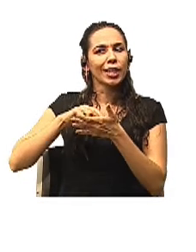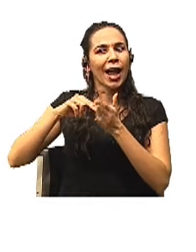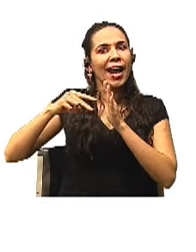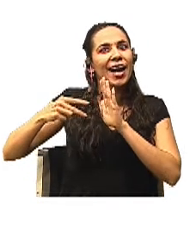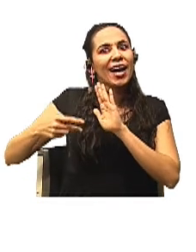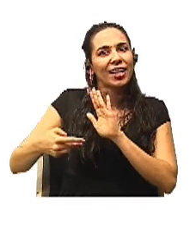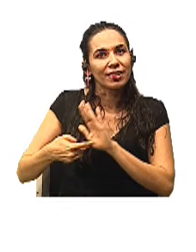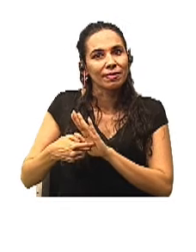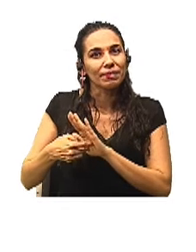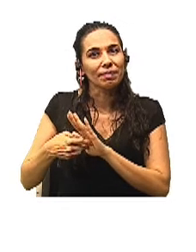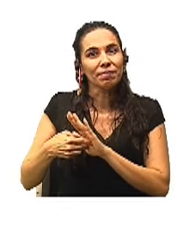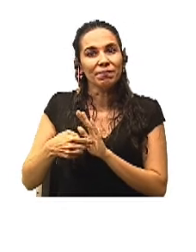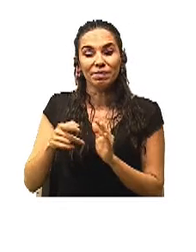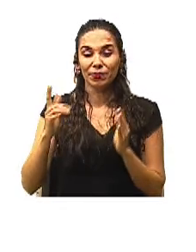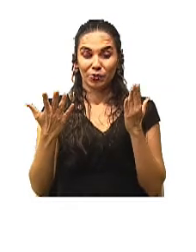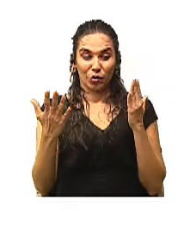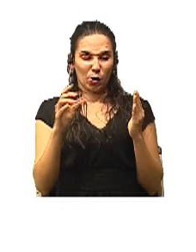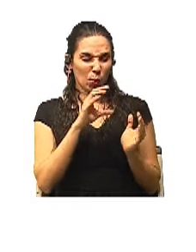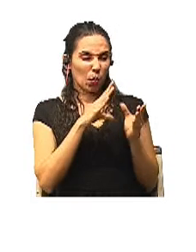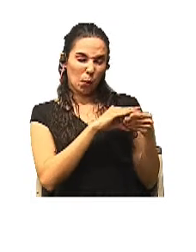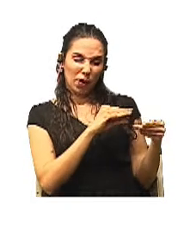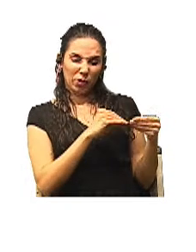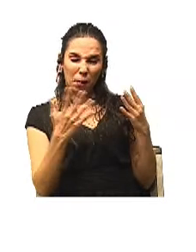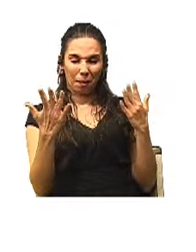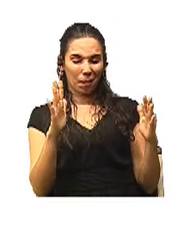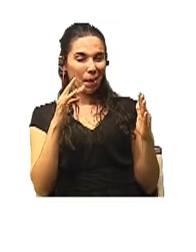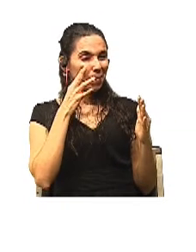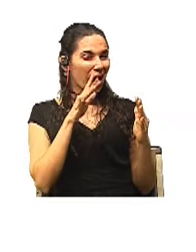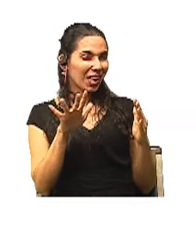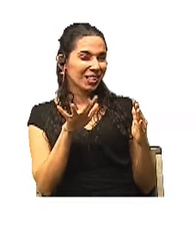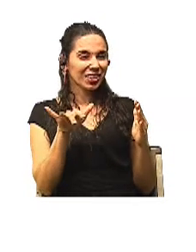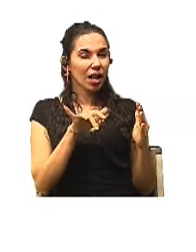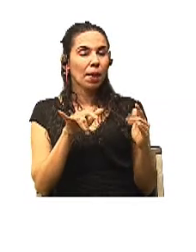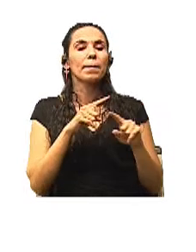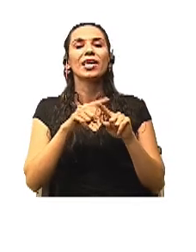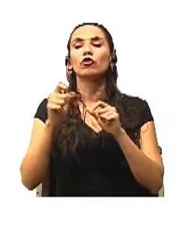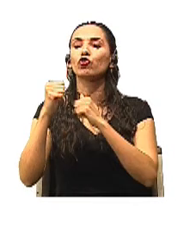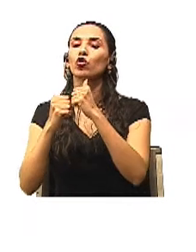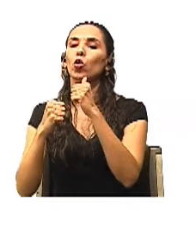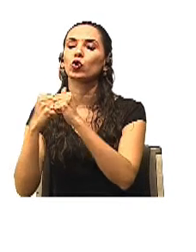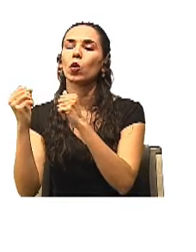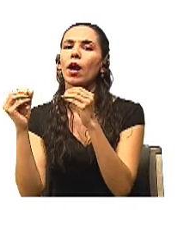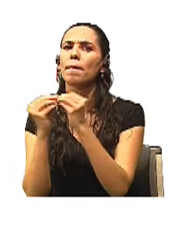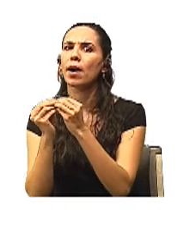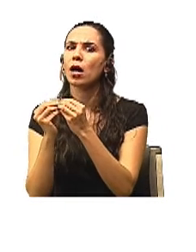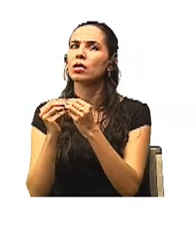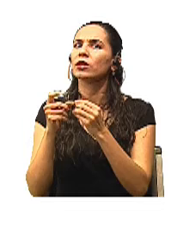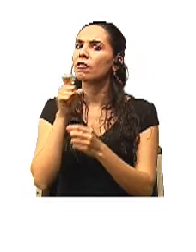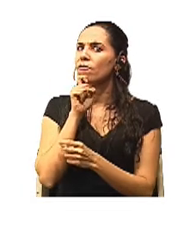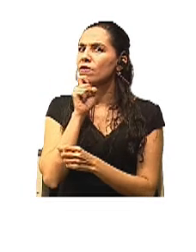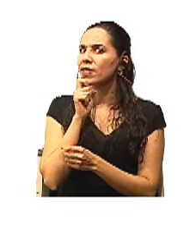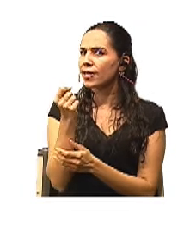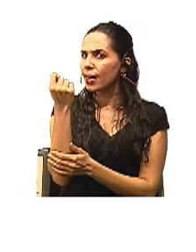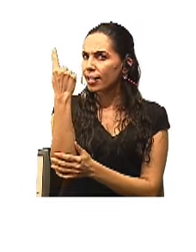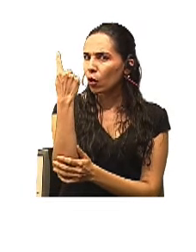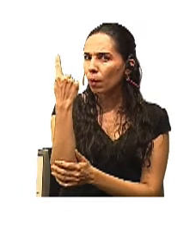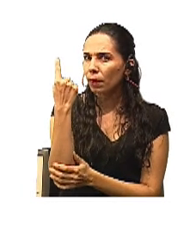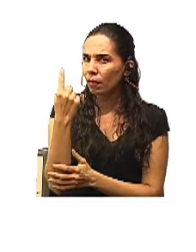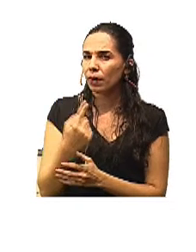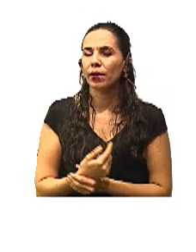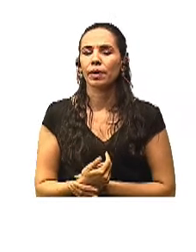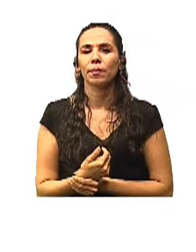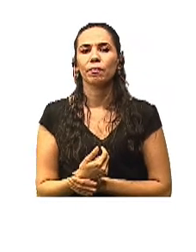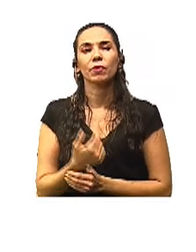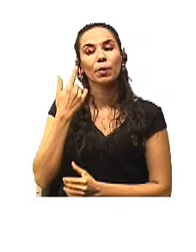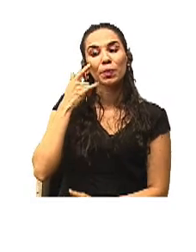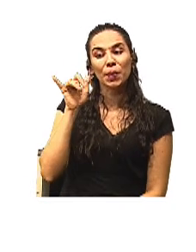aunque es similar al cuento, pues su estructura es un poco más difícil de comprender. Y por